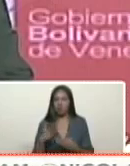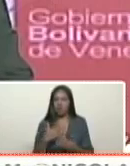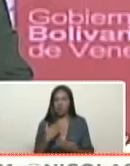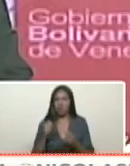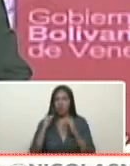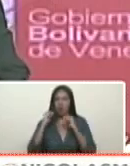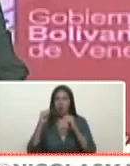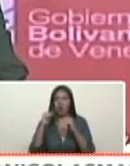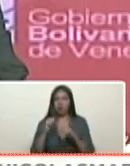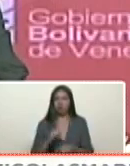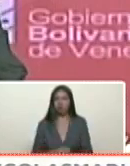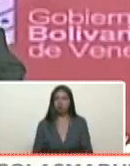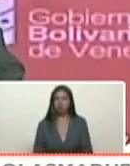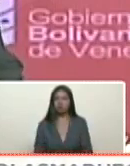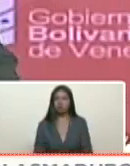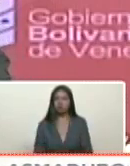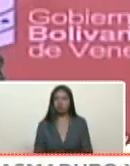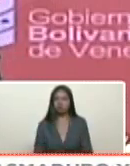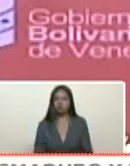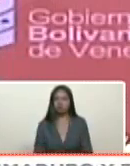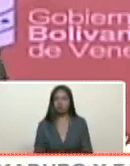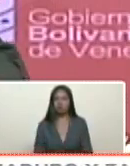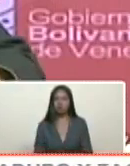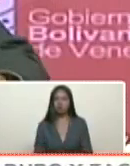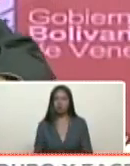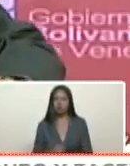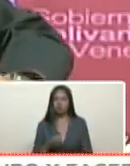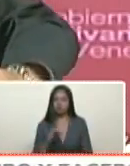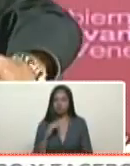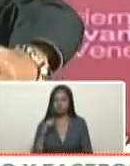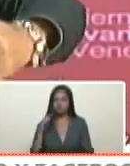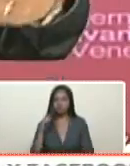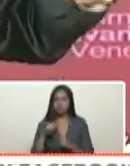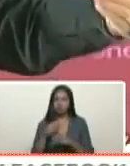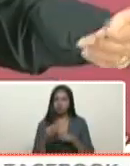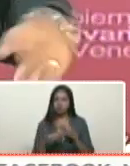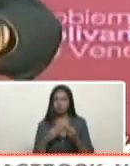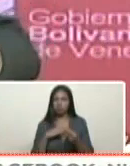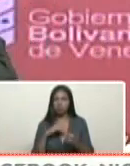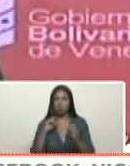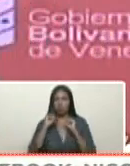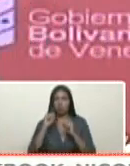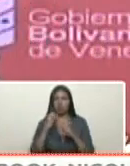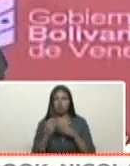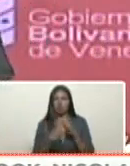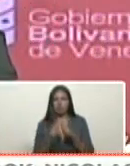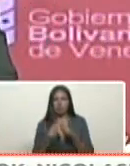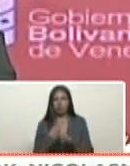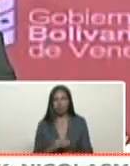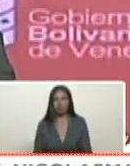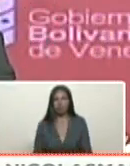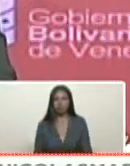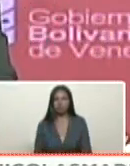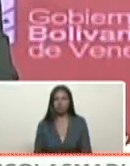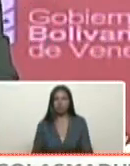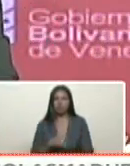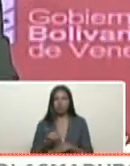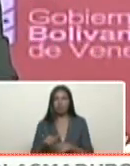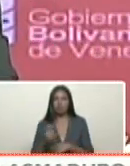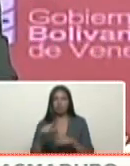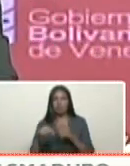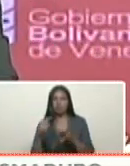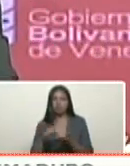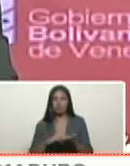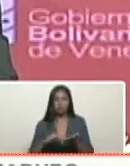lograr? Y el método, ¿cómo lo voy a lograr? Y la planificación después te